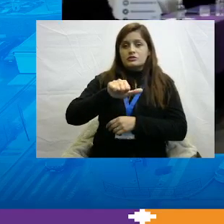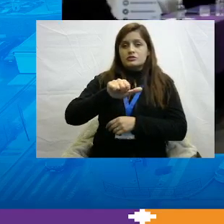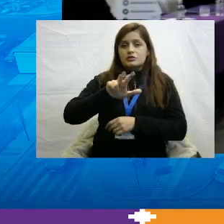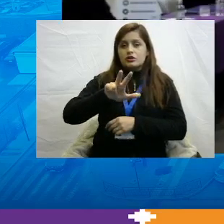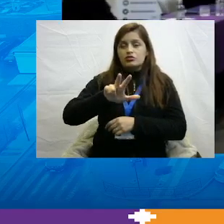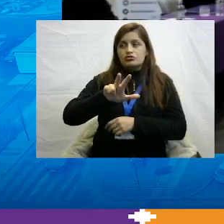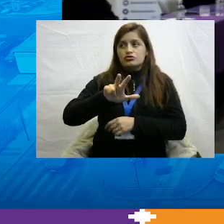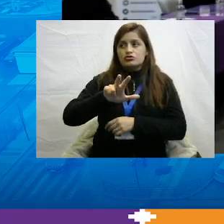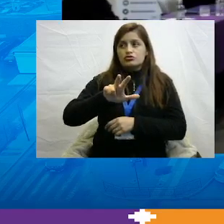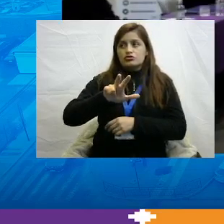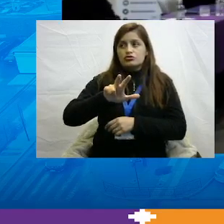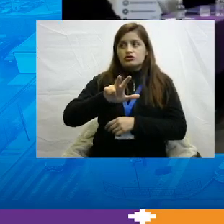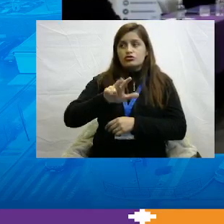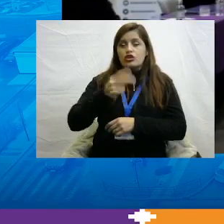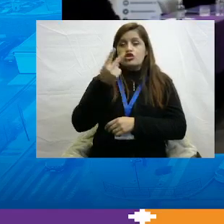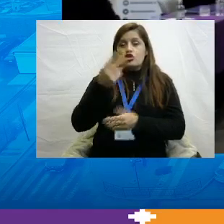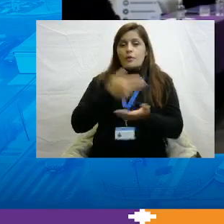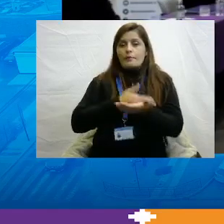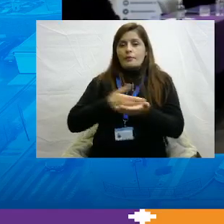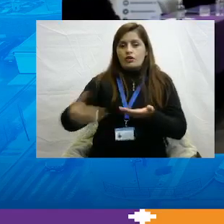Trabajo, que corresponde a